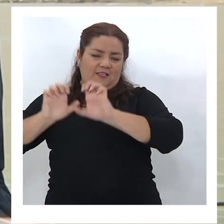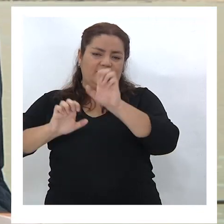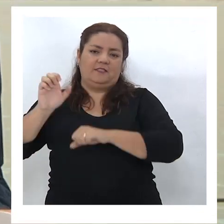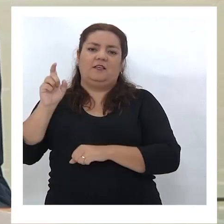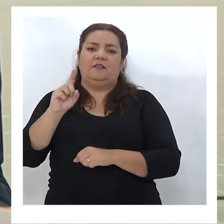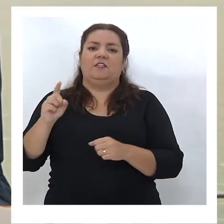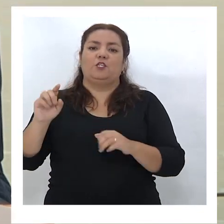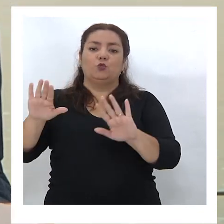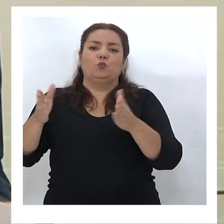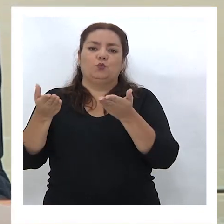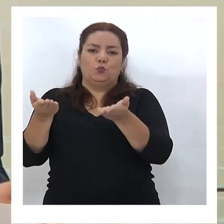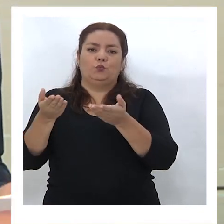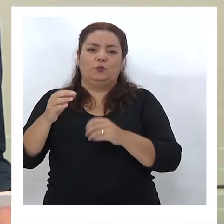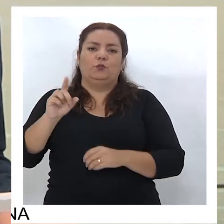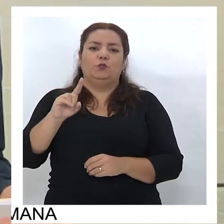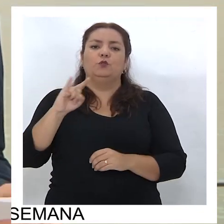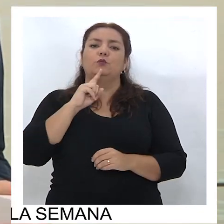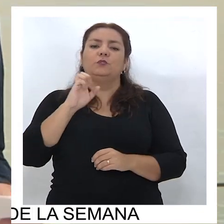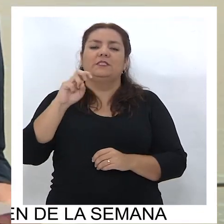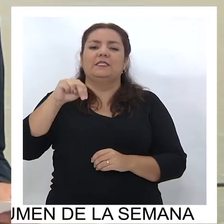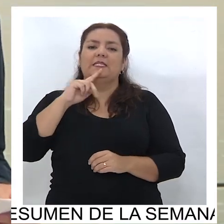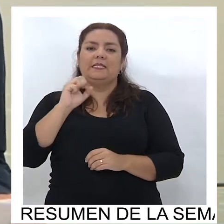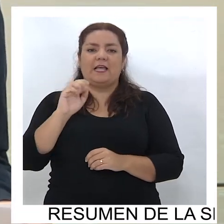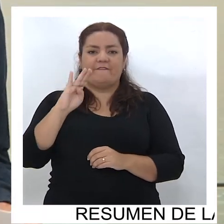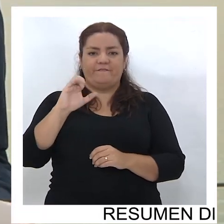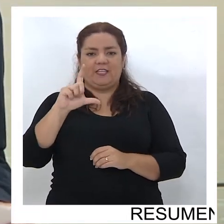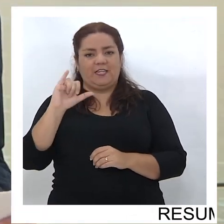este especial de prensa de Iquique Televisión, en este escenario bien